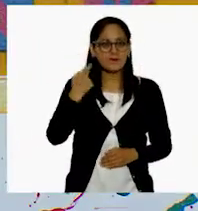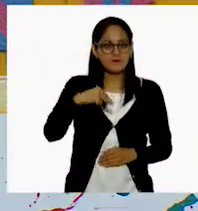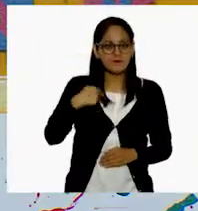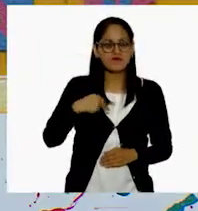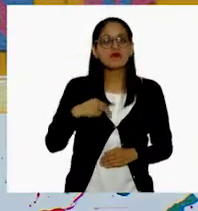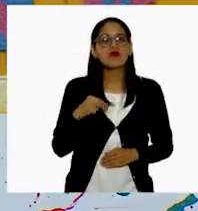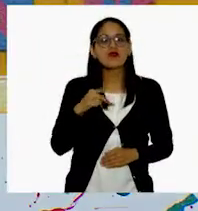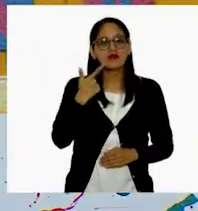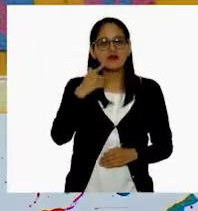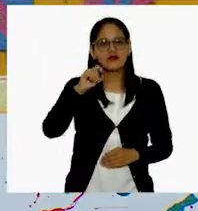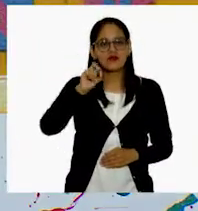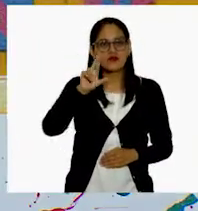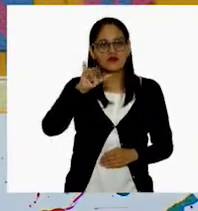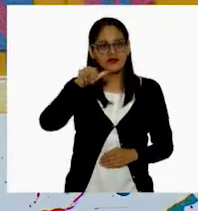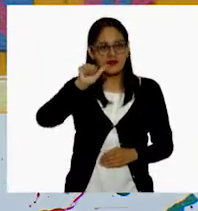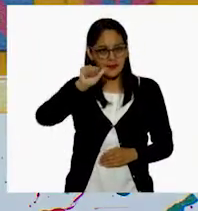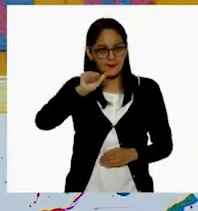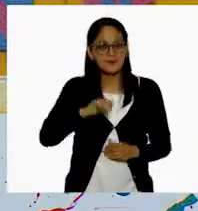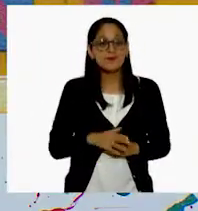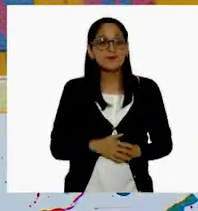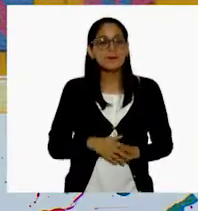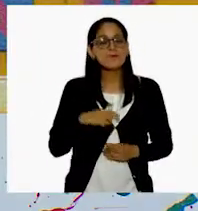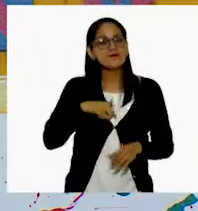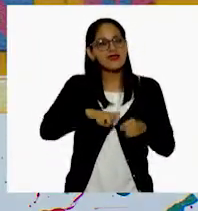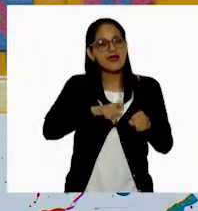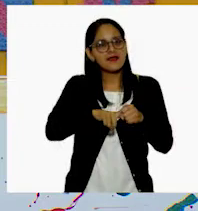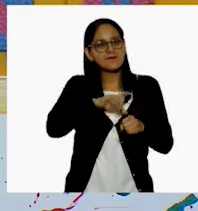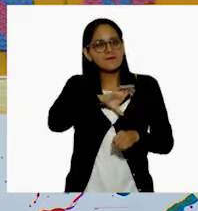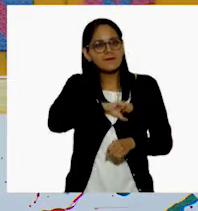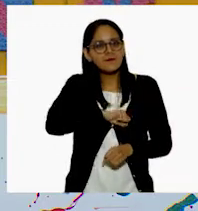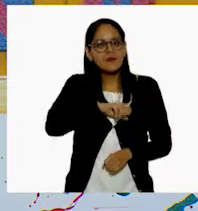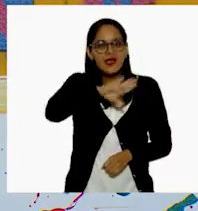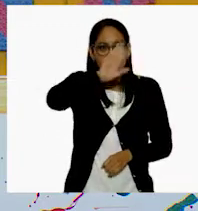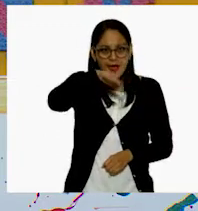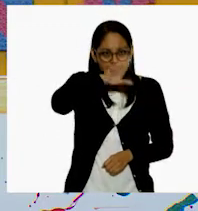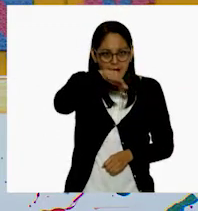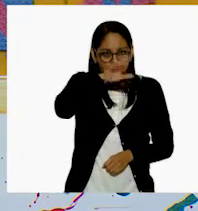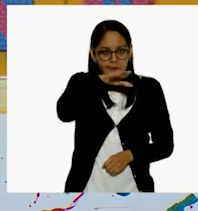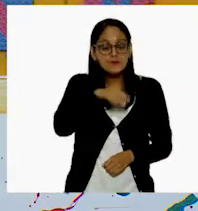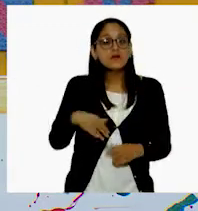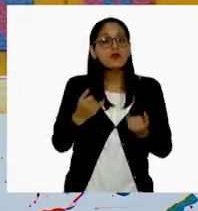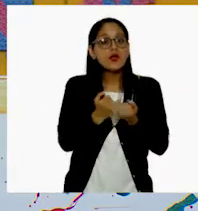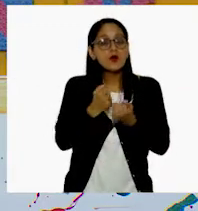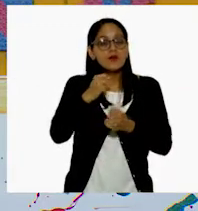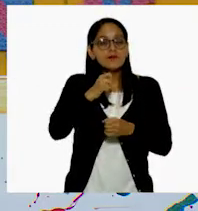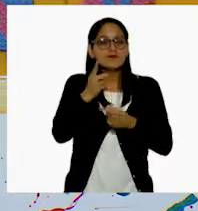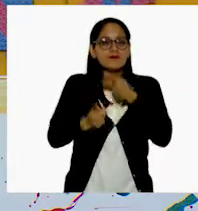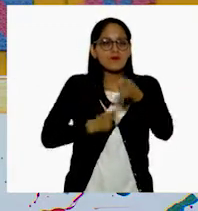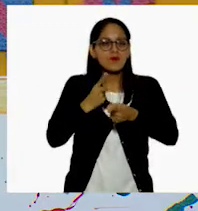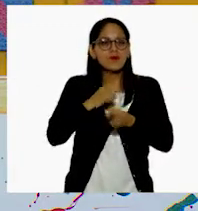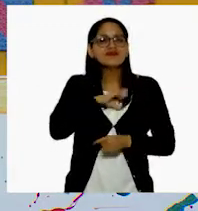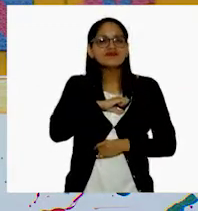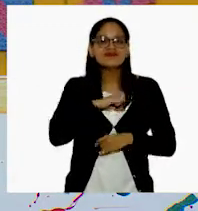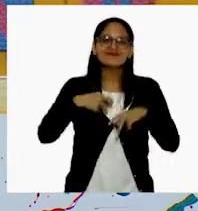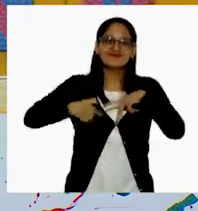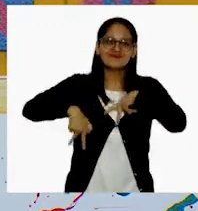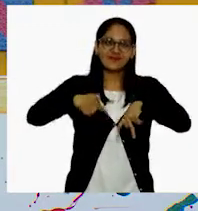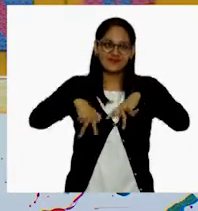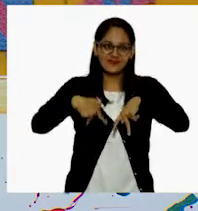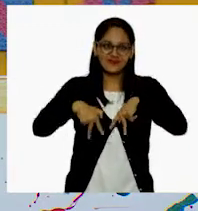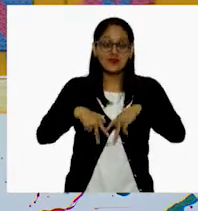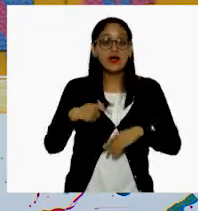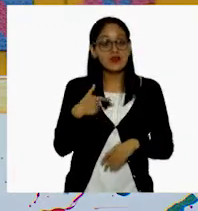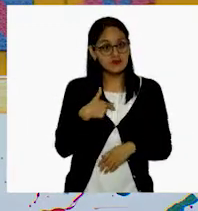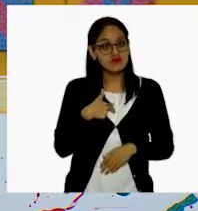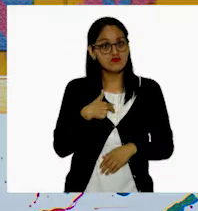soy Gloria. Mi animal favorito son los elefantes. Y mi deporte favorito es el fútbol. De